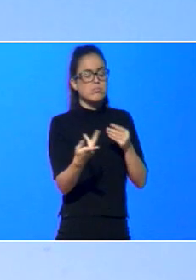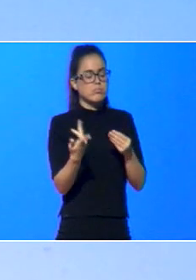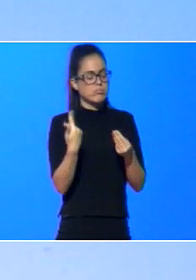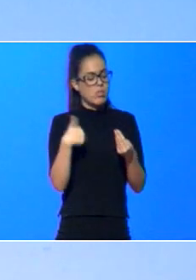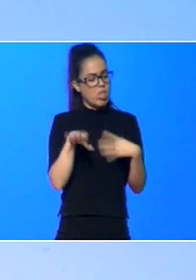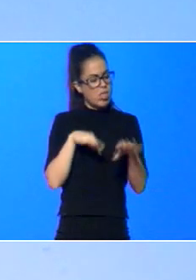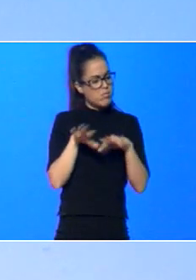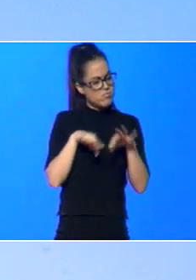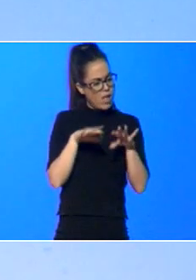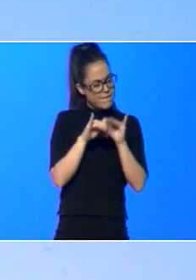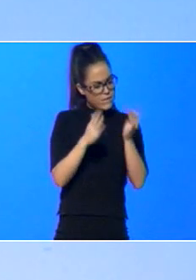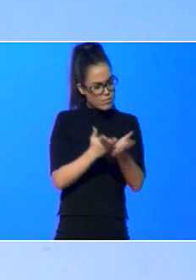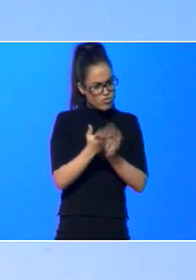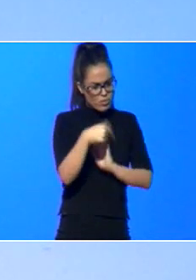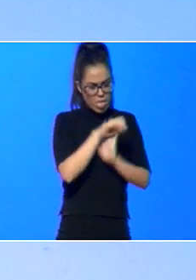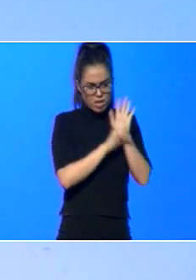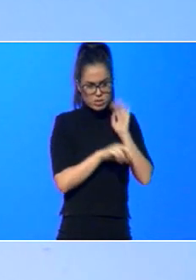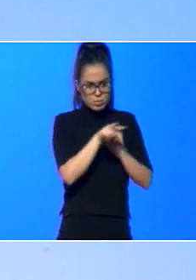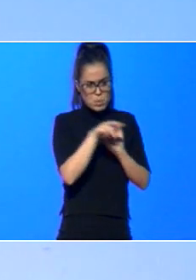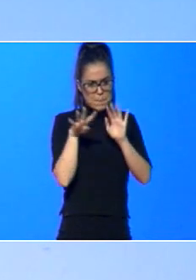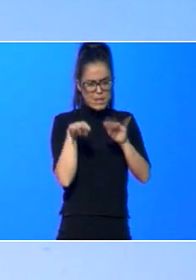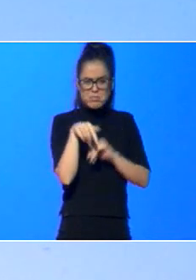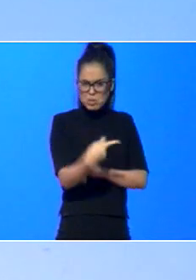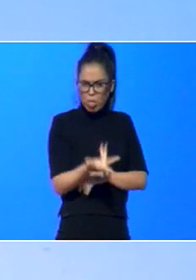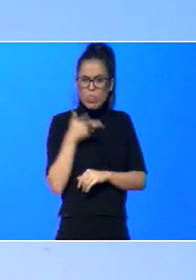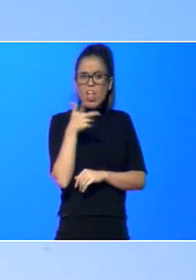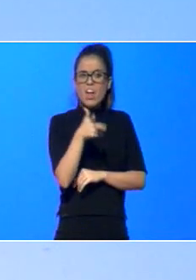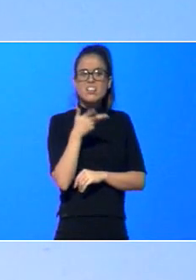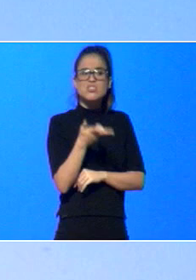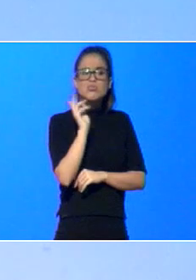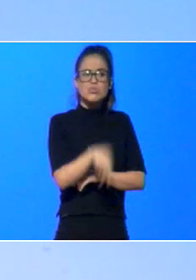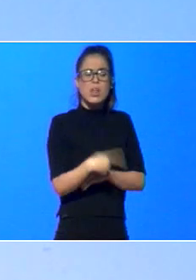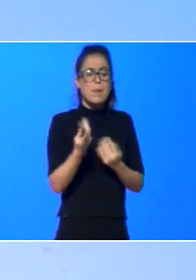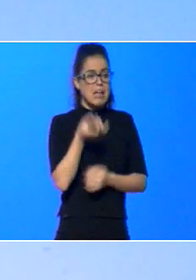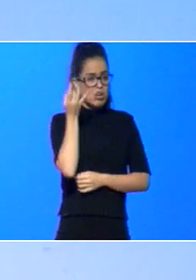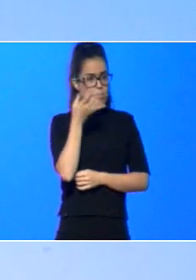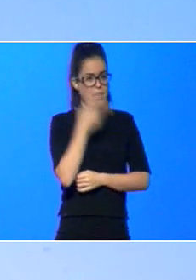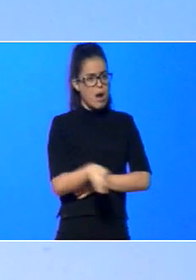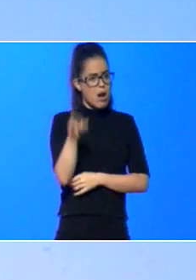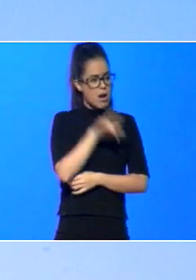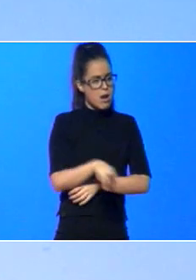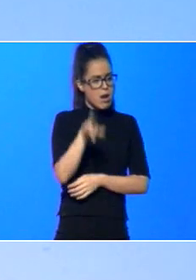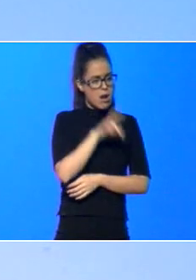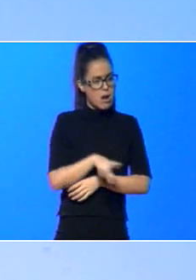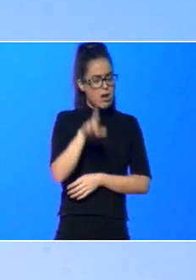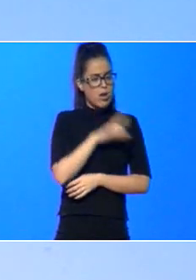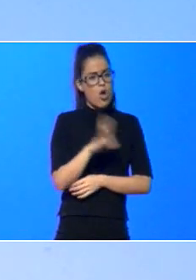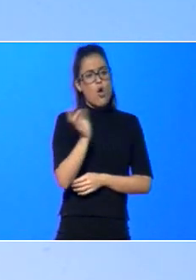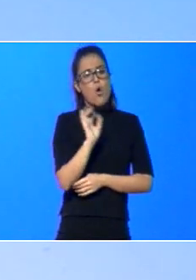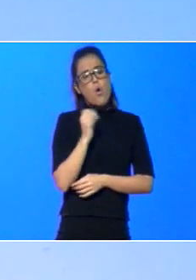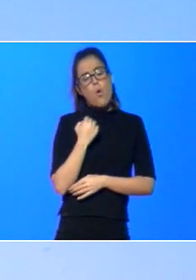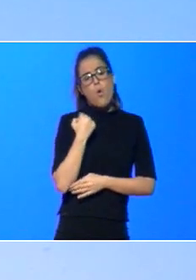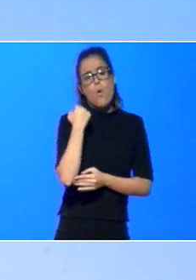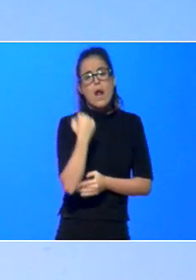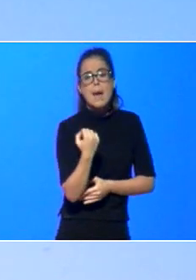del artículo 19 este también es un derecho que subraya la convención o al apoyo vinculado